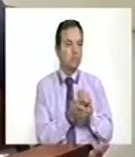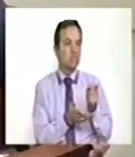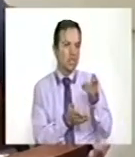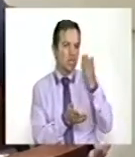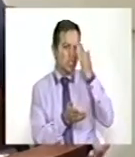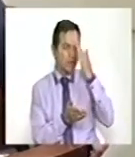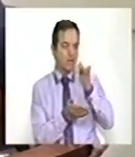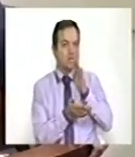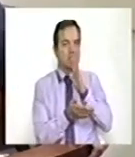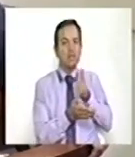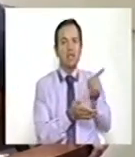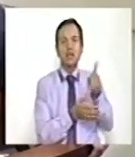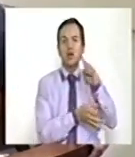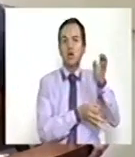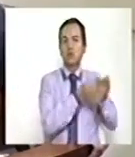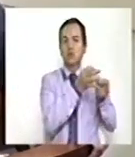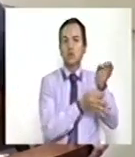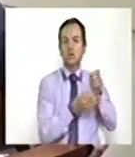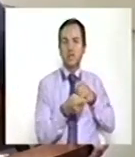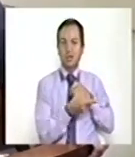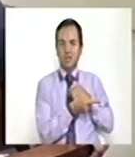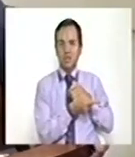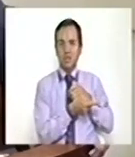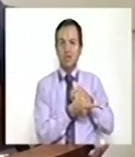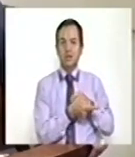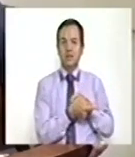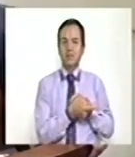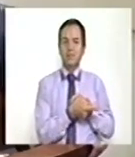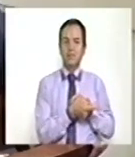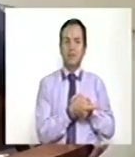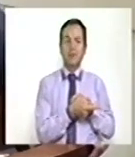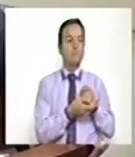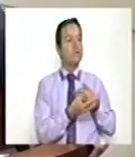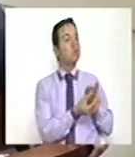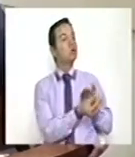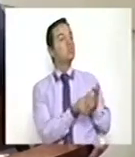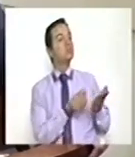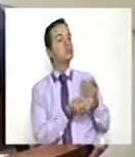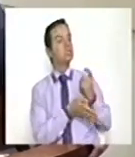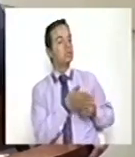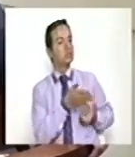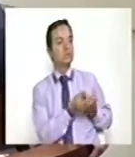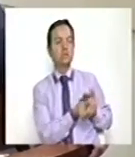de la Sala de Casación Penal, a cambio